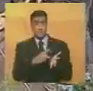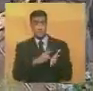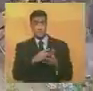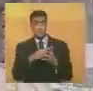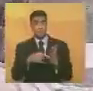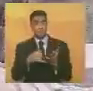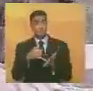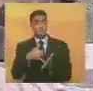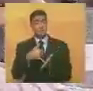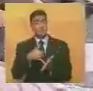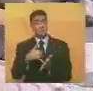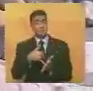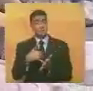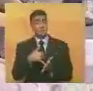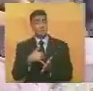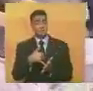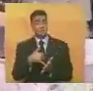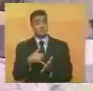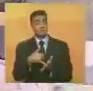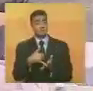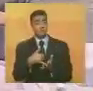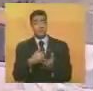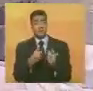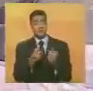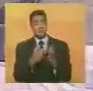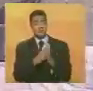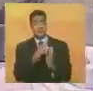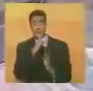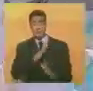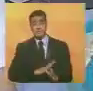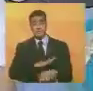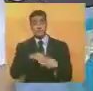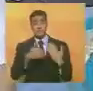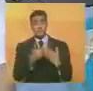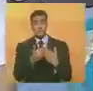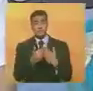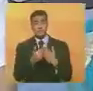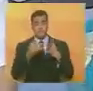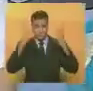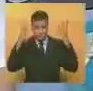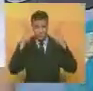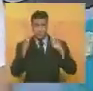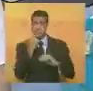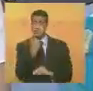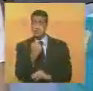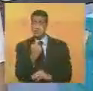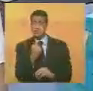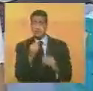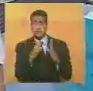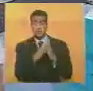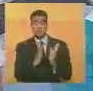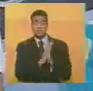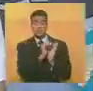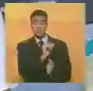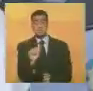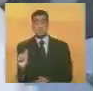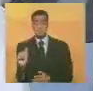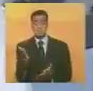condición de salud irregular con descompensaciones y malestar general. Los enfermeros sostienen que a pesar de la Semana Santa